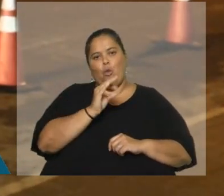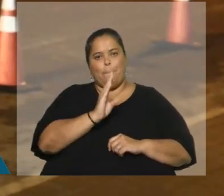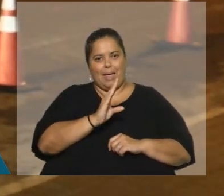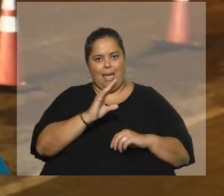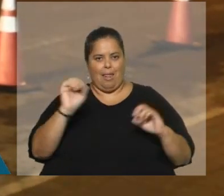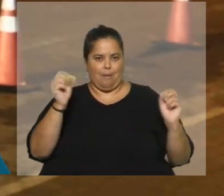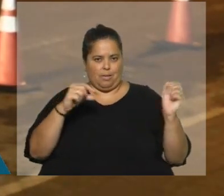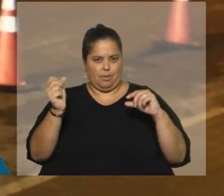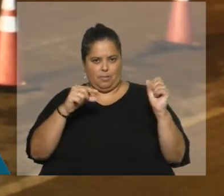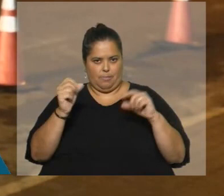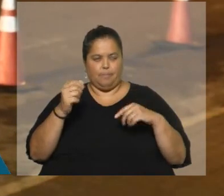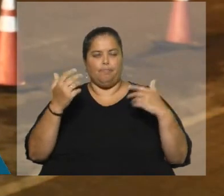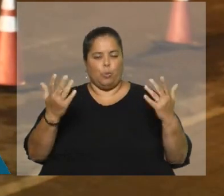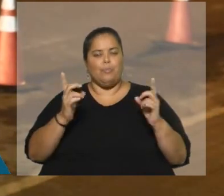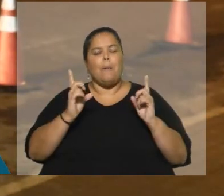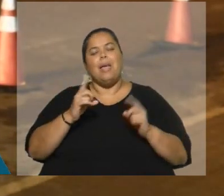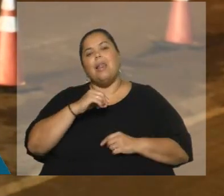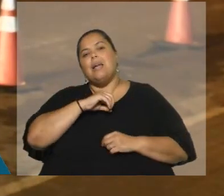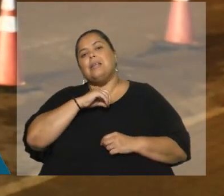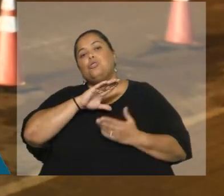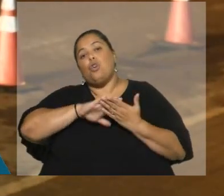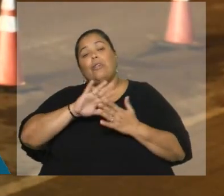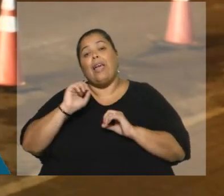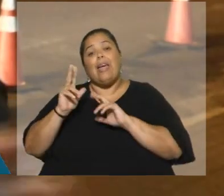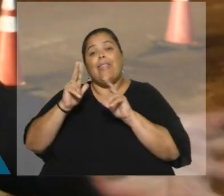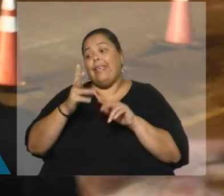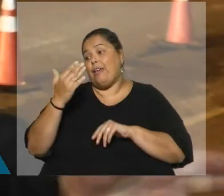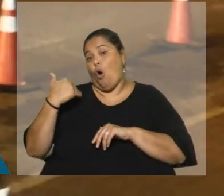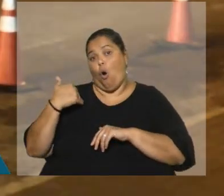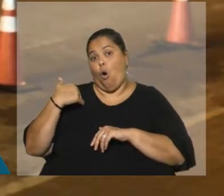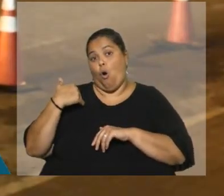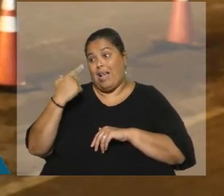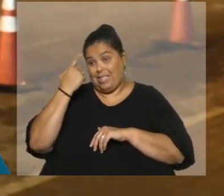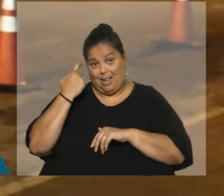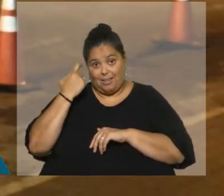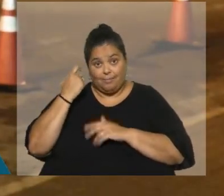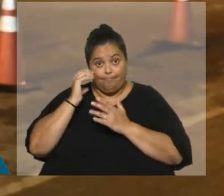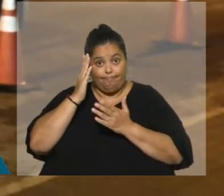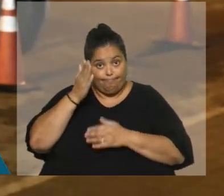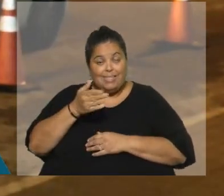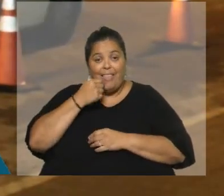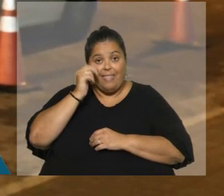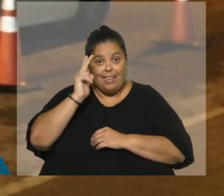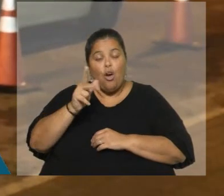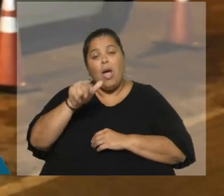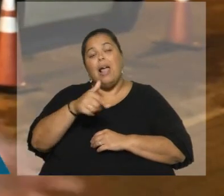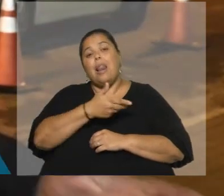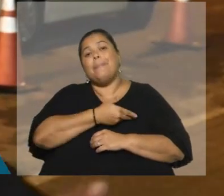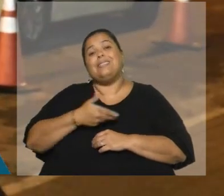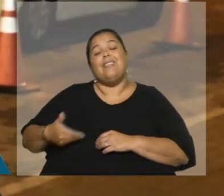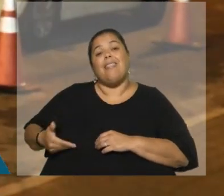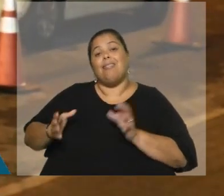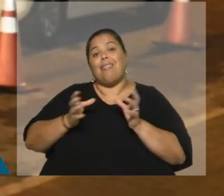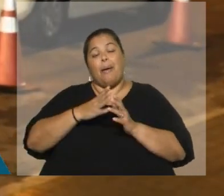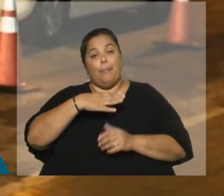Pereira. También, teniendo en cuenta lo que dijo en las últimas horas, ayer concretamente, el presidente del directorio del Partido Nacional,